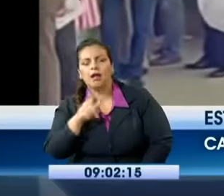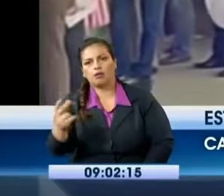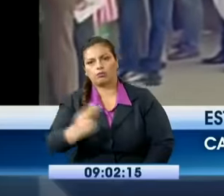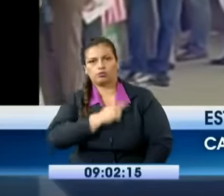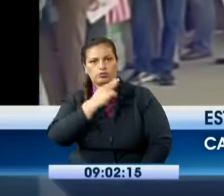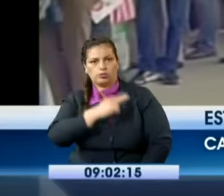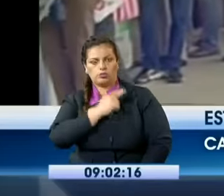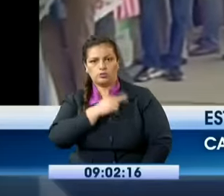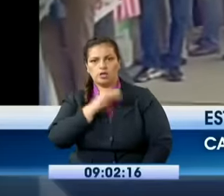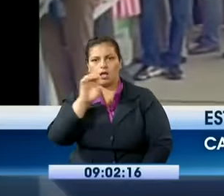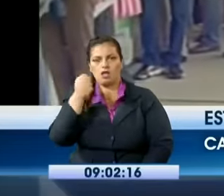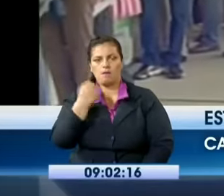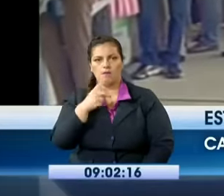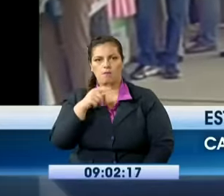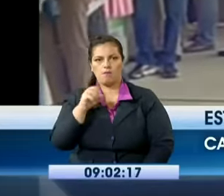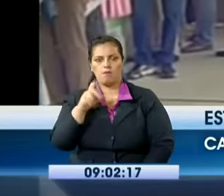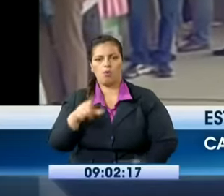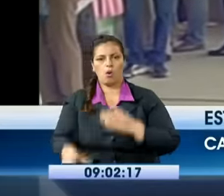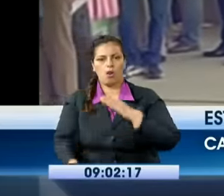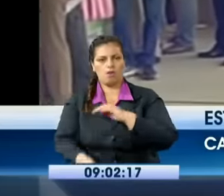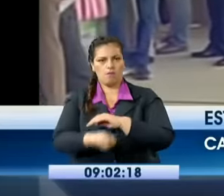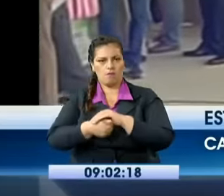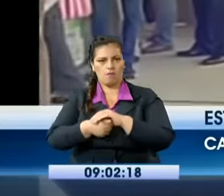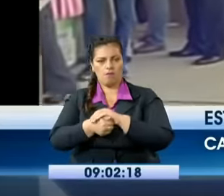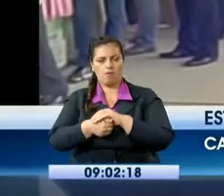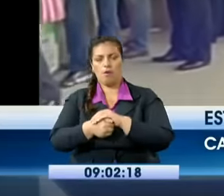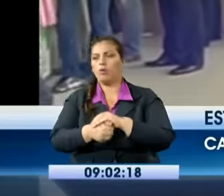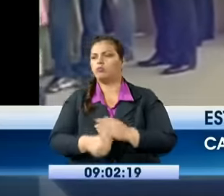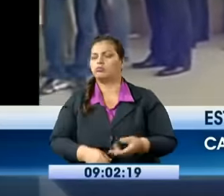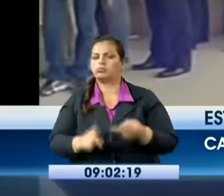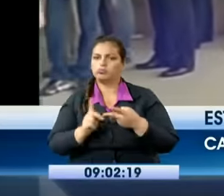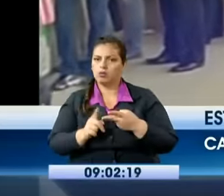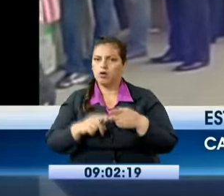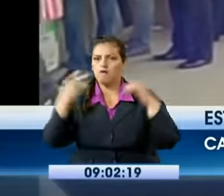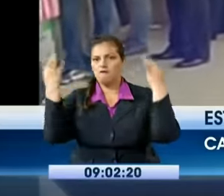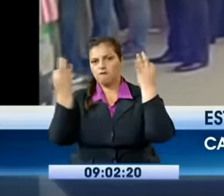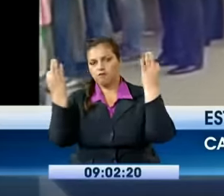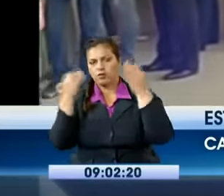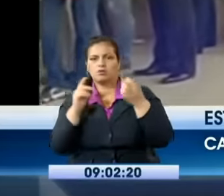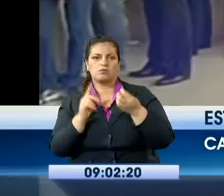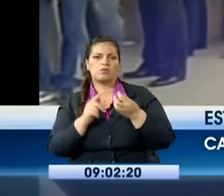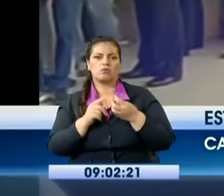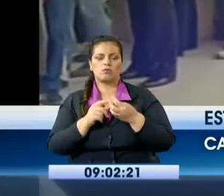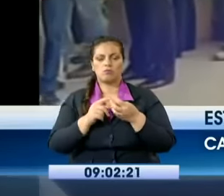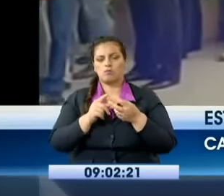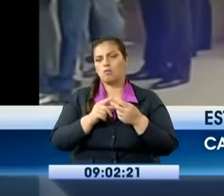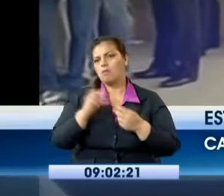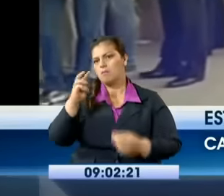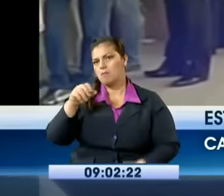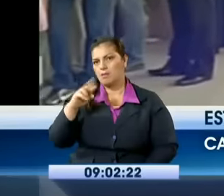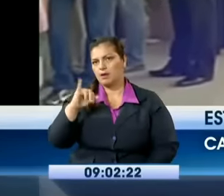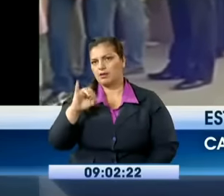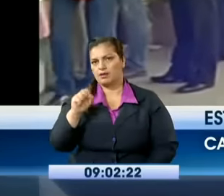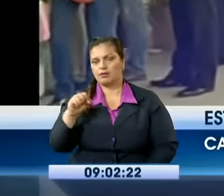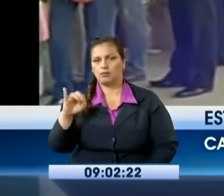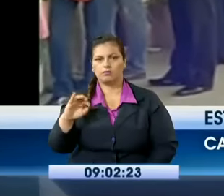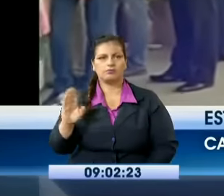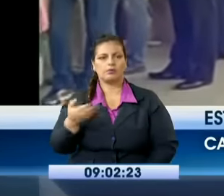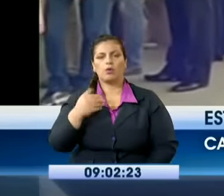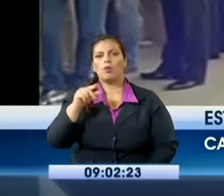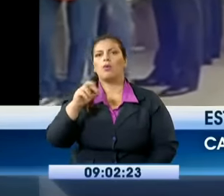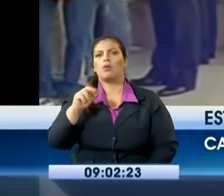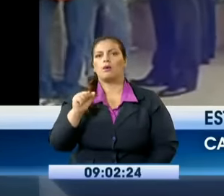colectivos sociales. María Guare, la Fundación María Guare y el CEPAM. La Policía Nacional también tiene conocimiento. El protocolo, como ya lo dije, es que eso se